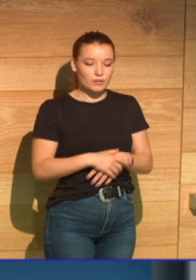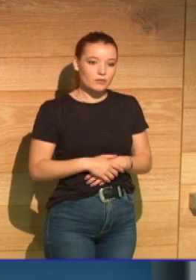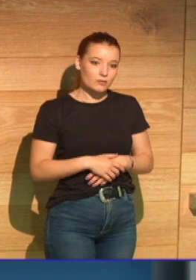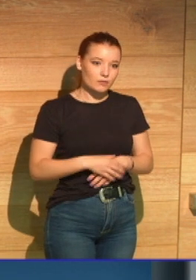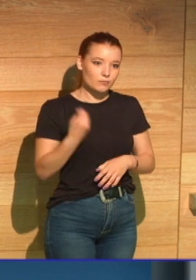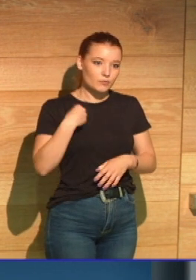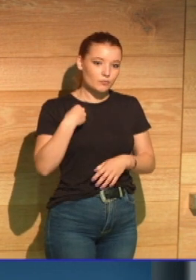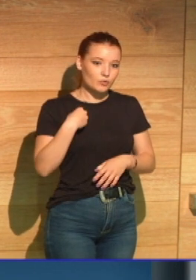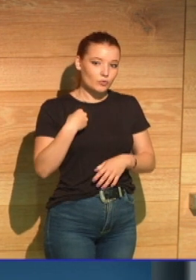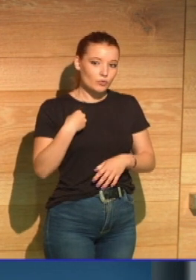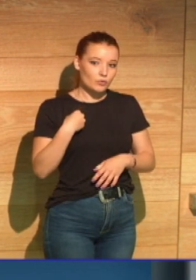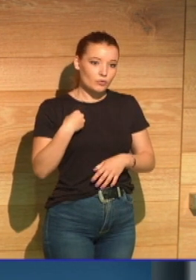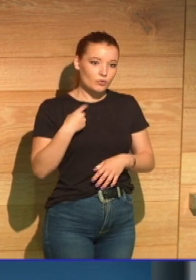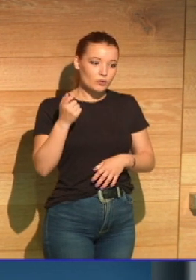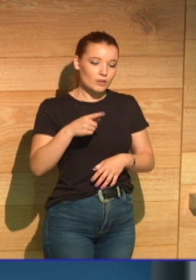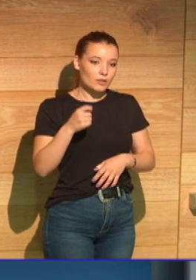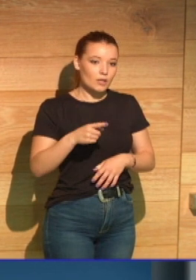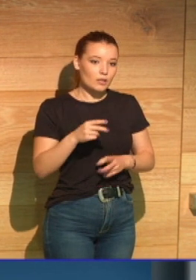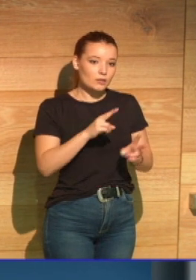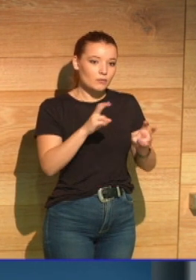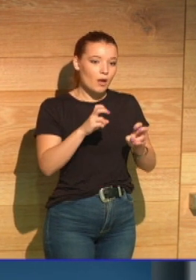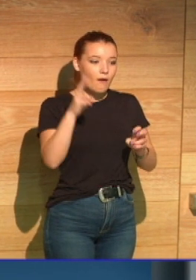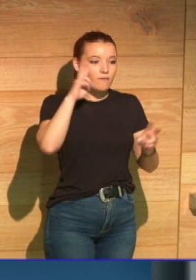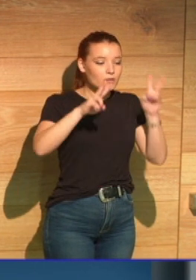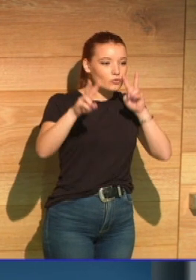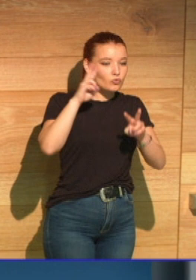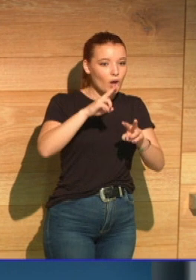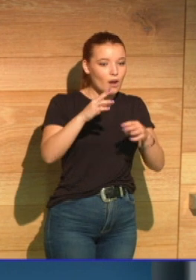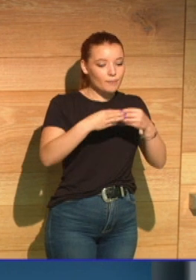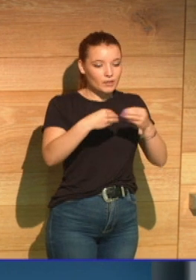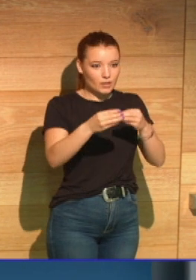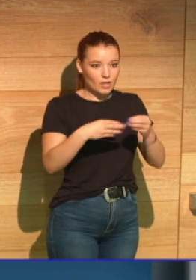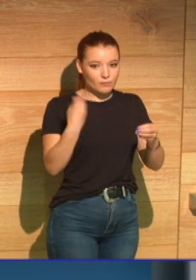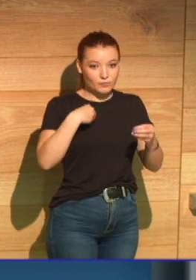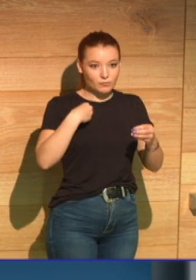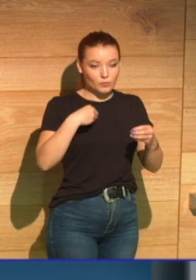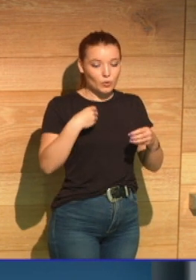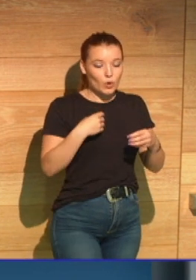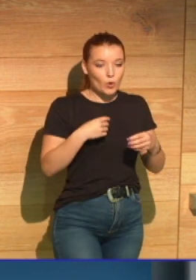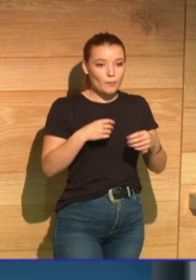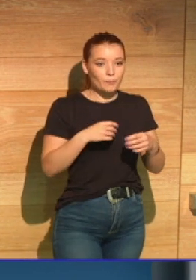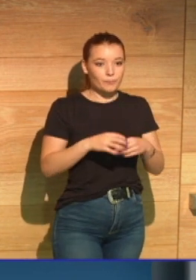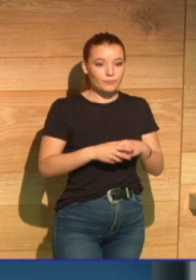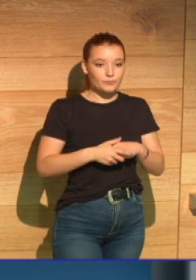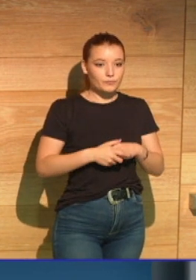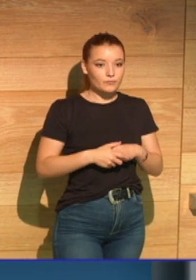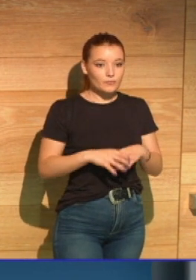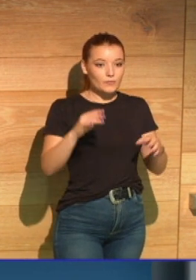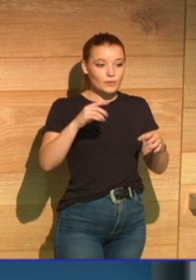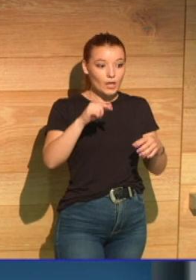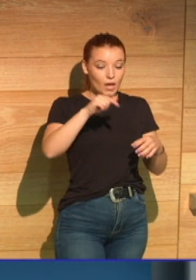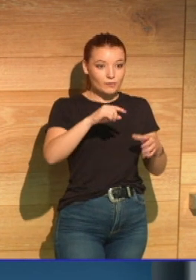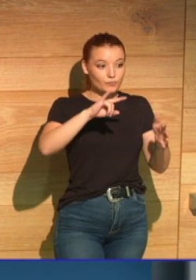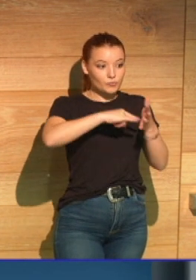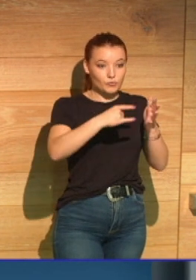siempre regresando al proyecto de la cultura visual y material, que, como ustedes saben, es la materia prima con la que trabajamos los museos. Y ahí hay proyectos de museos diseñados